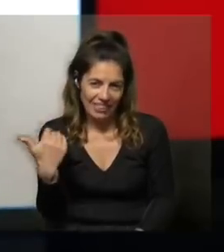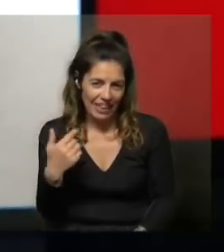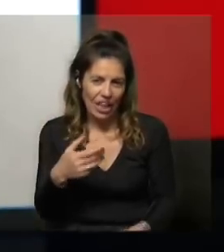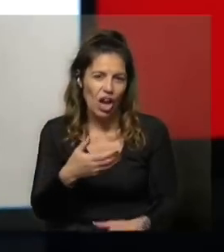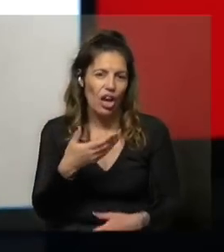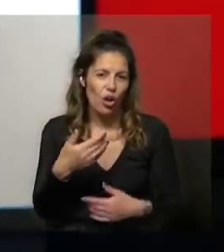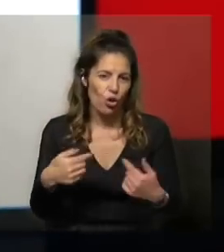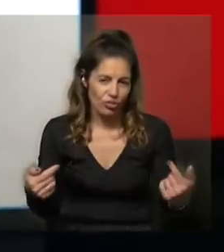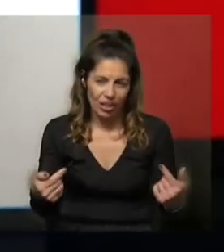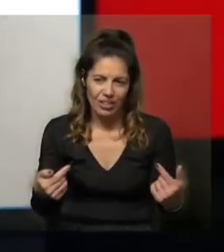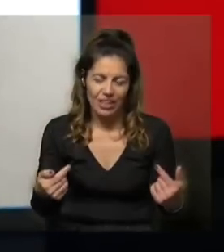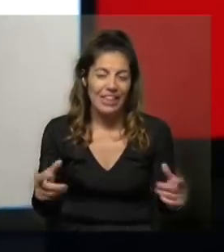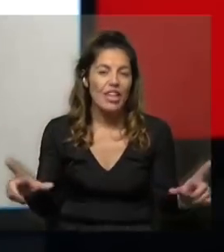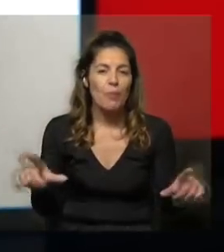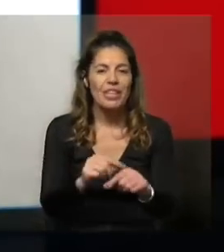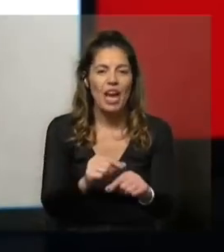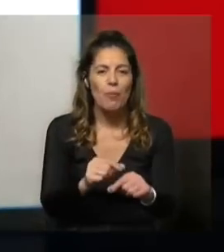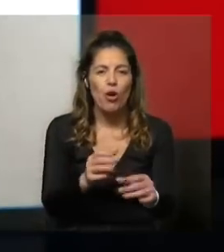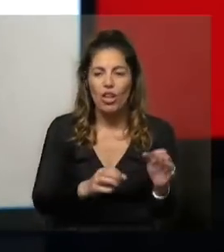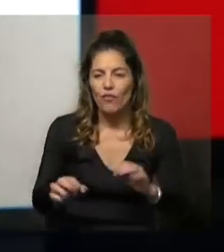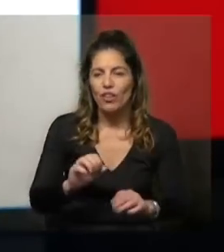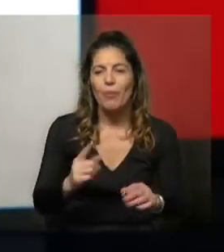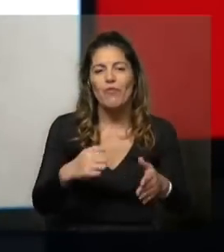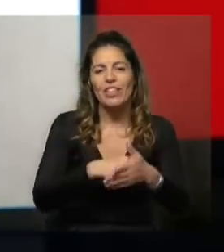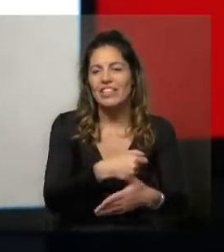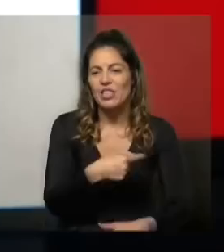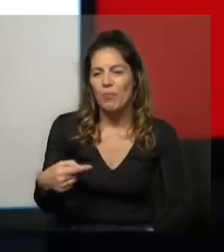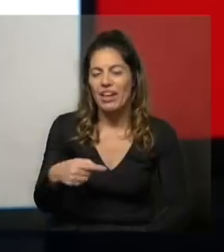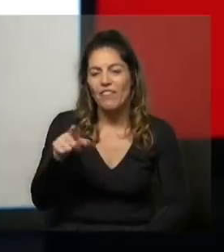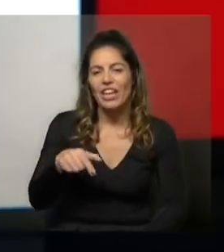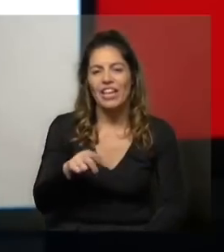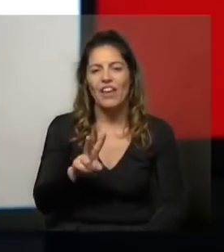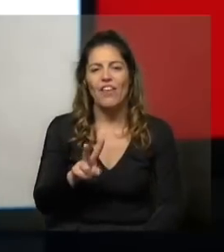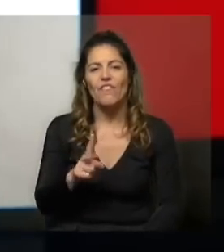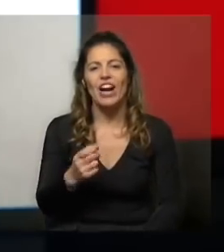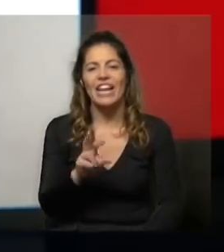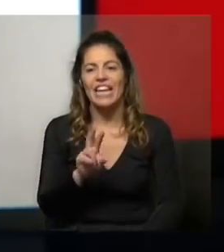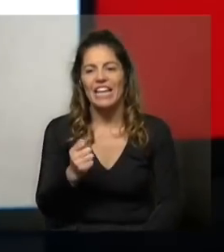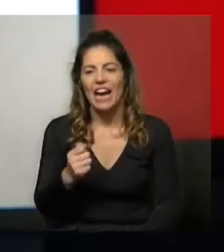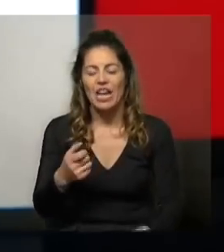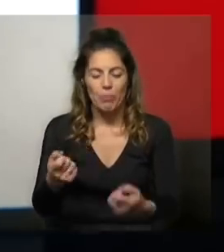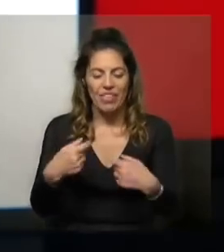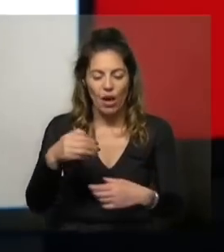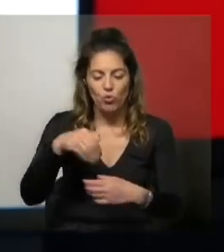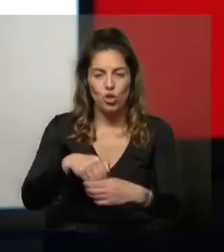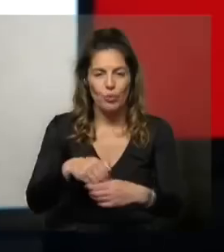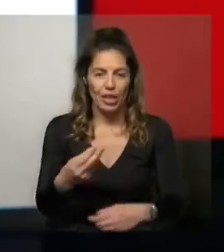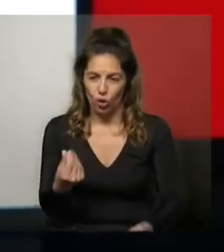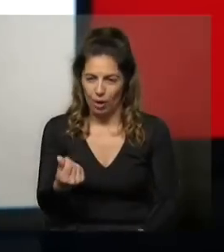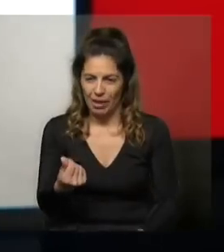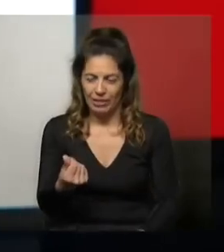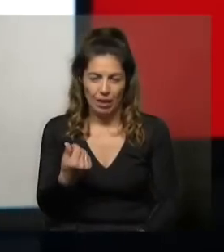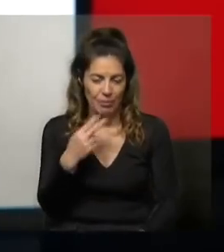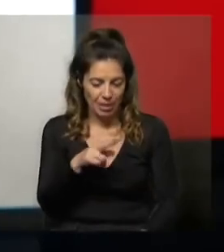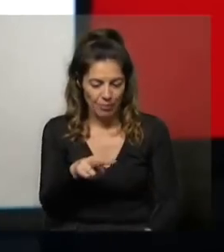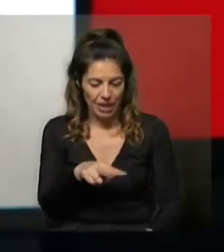y terminamos la función la primer fin de semana y viene Marbella y me dice me deja un sobre con la plata no y yo empezó a mirar no sé